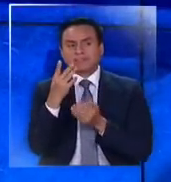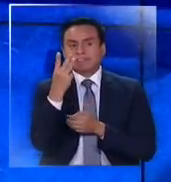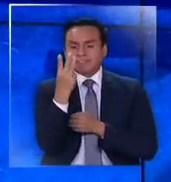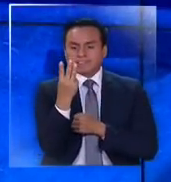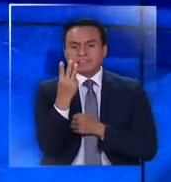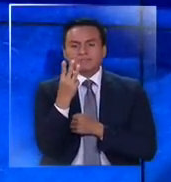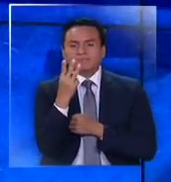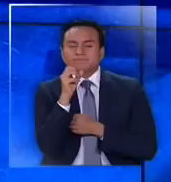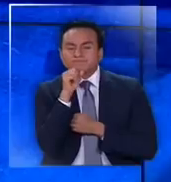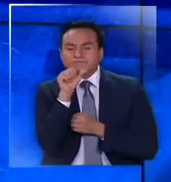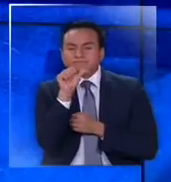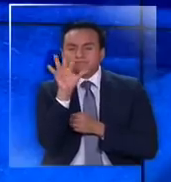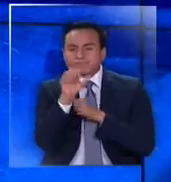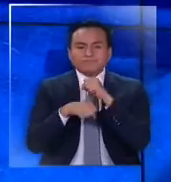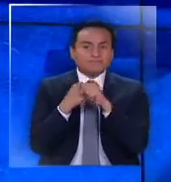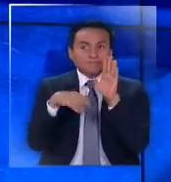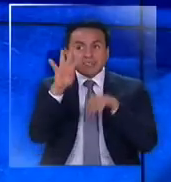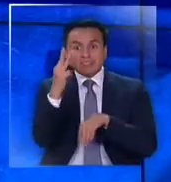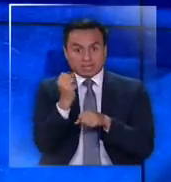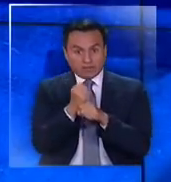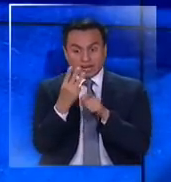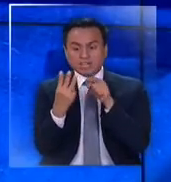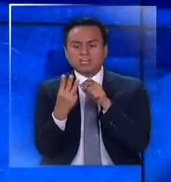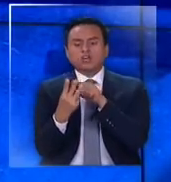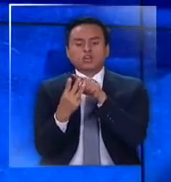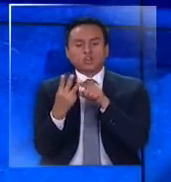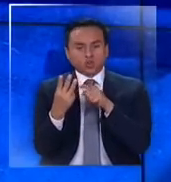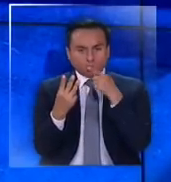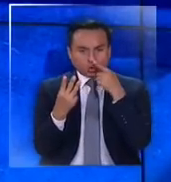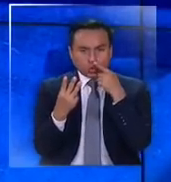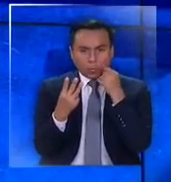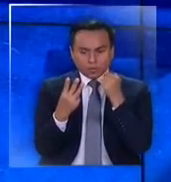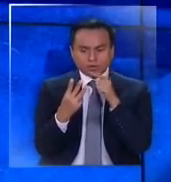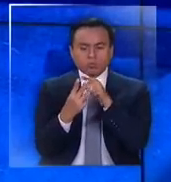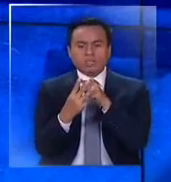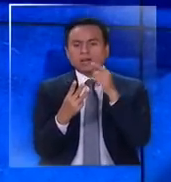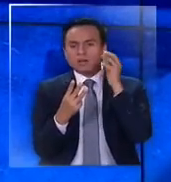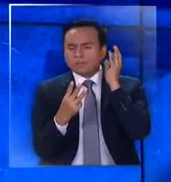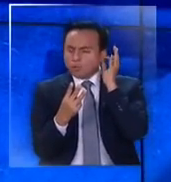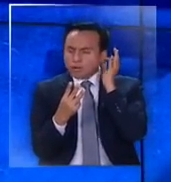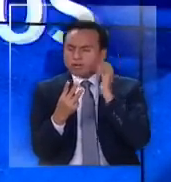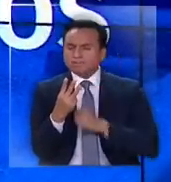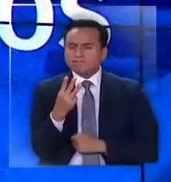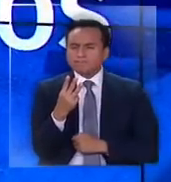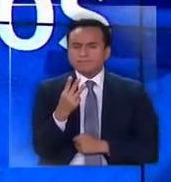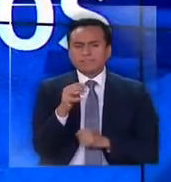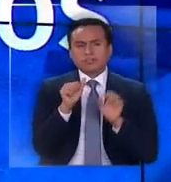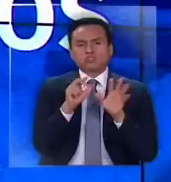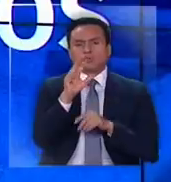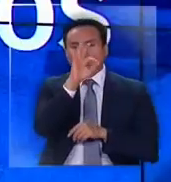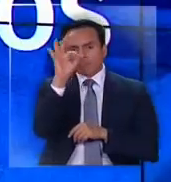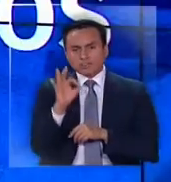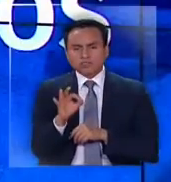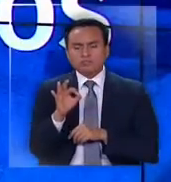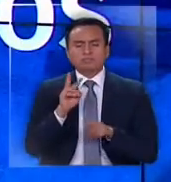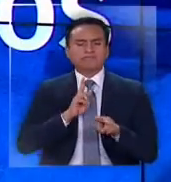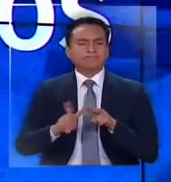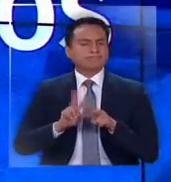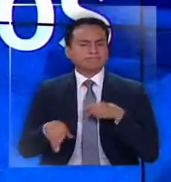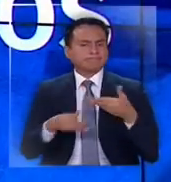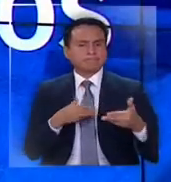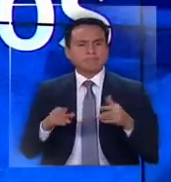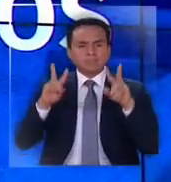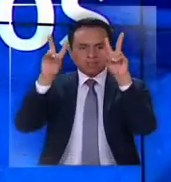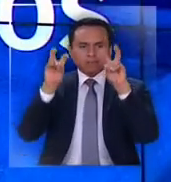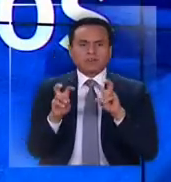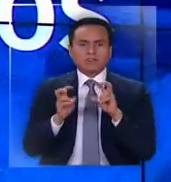3 mayores de 65 años que trabajan, 2 son hombres y 1 es mujer. El 68% se desempeña en el